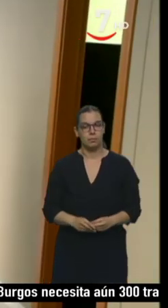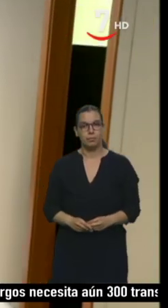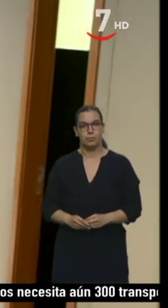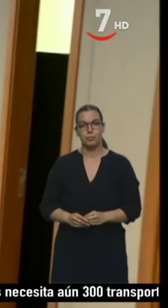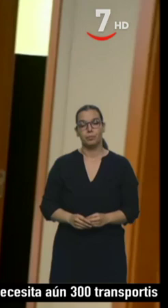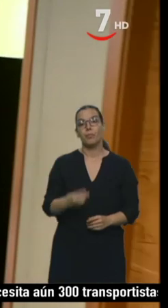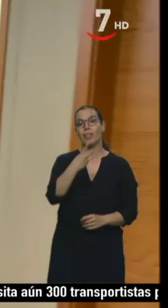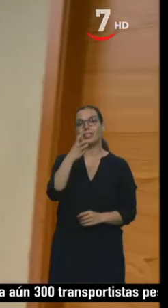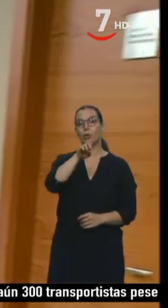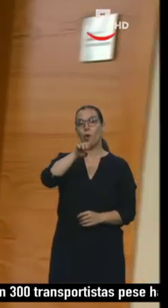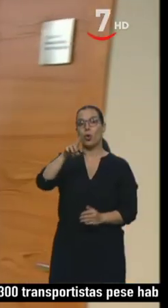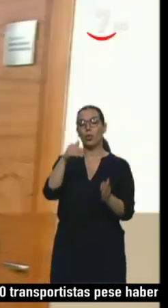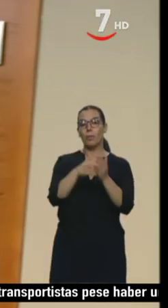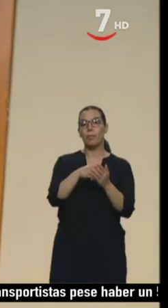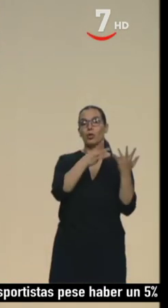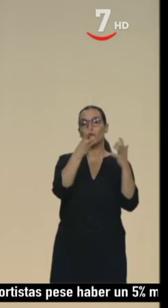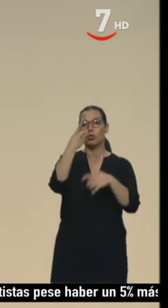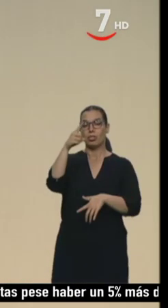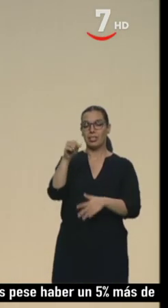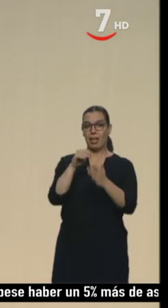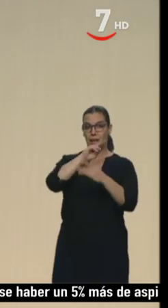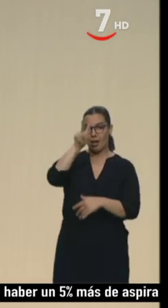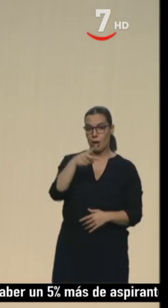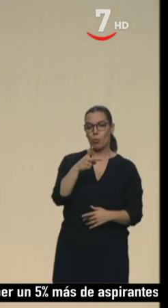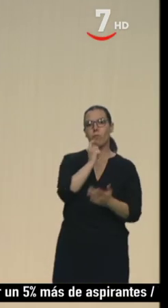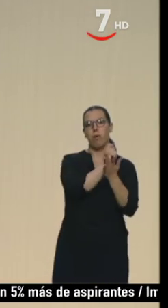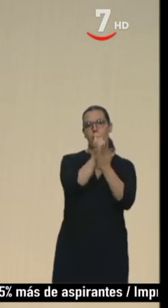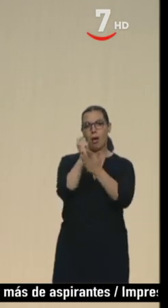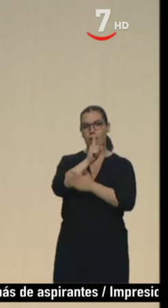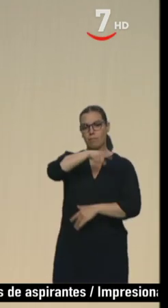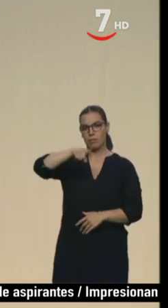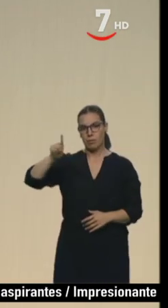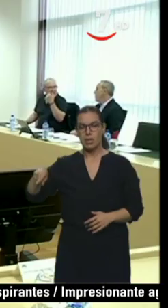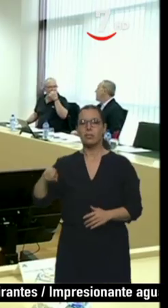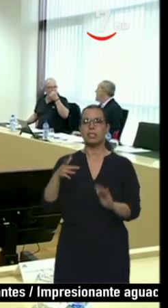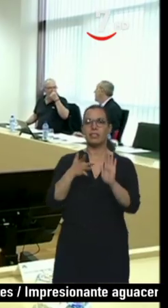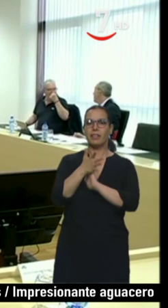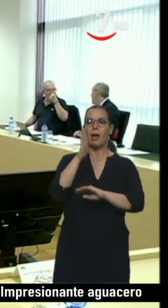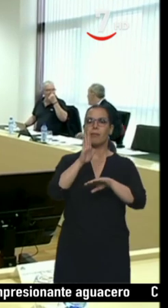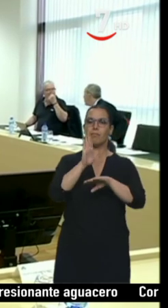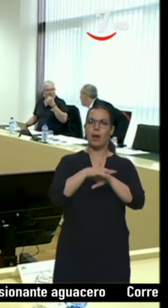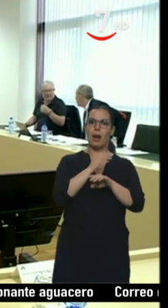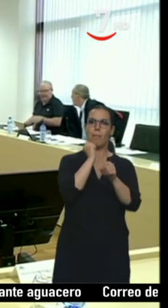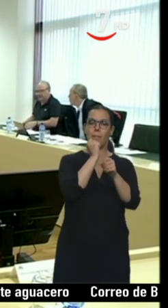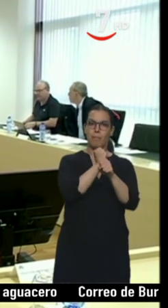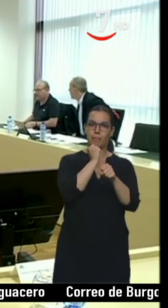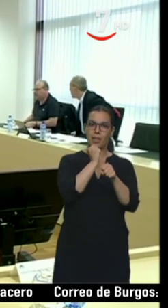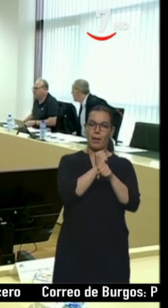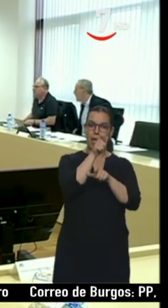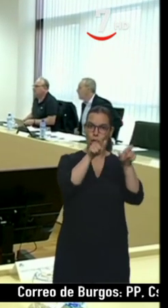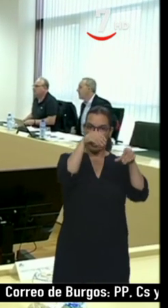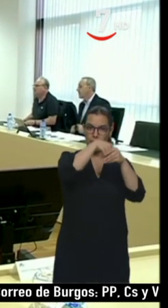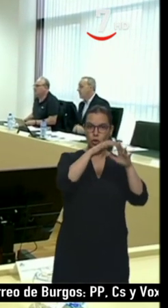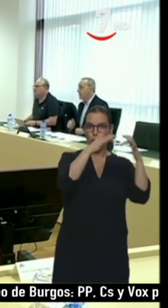Los 311.860 euros que la Cámara pagará a los grupos cada mes servirán para pagar a sus trabajadores en las Cortes y mantener sus